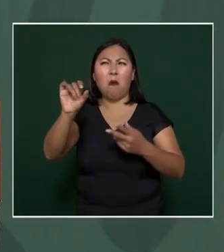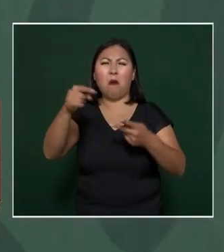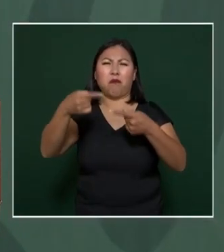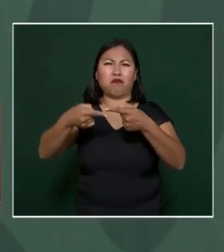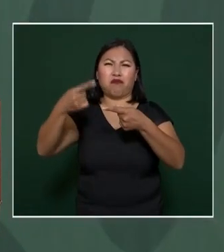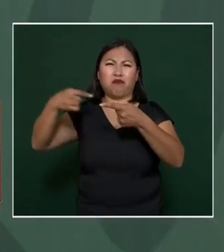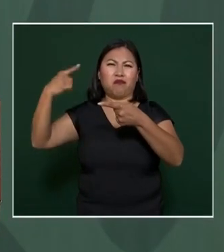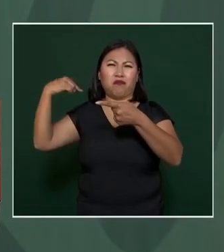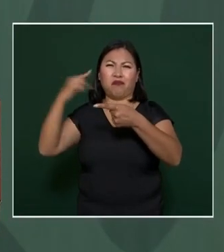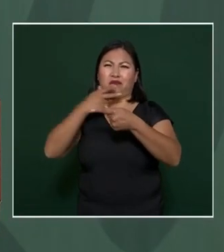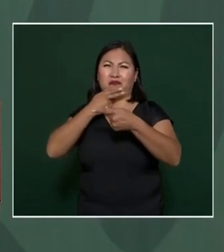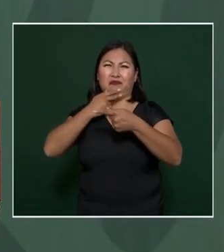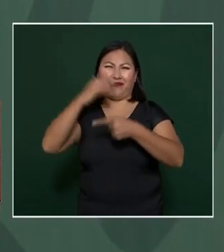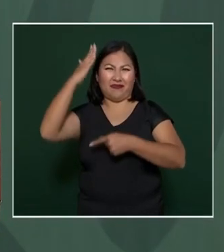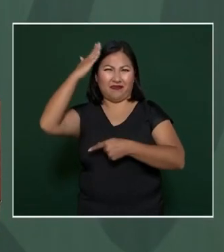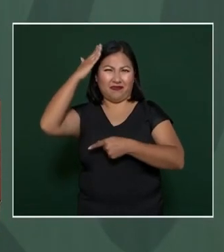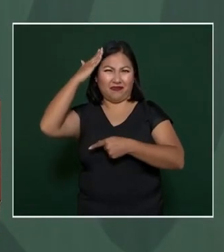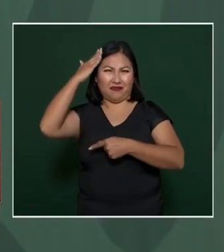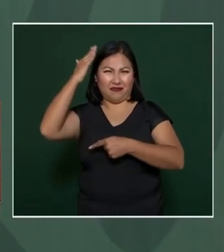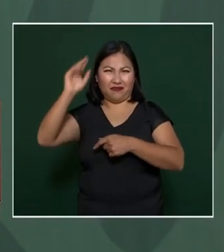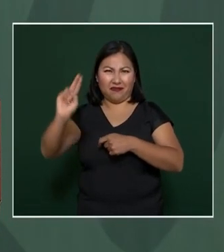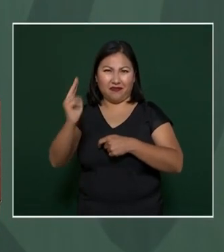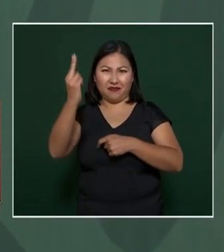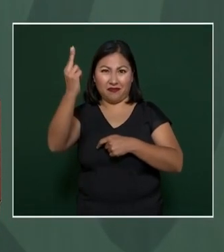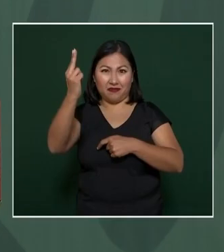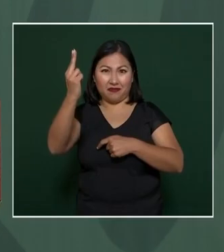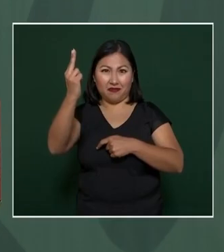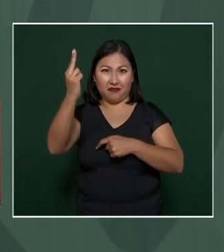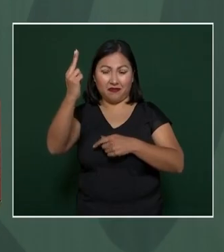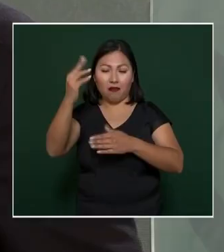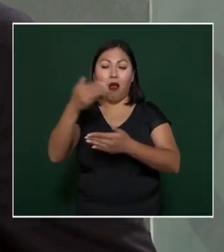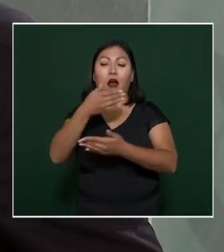gra puede demostrarlo